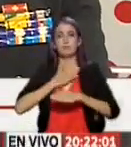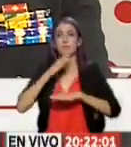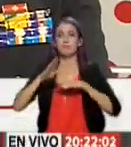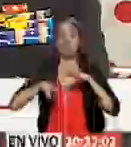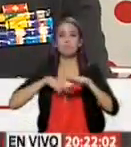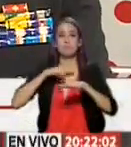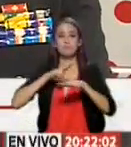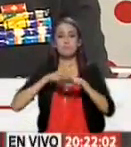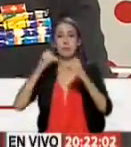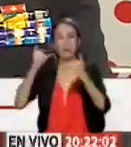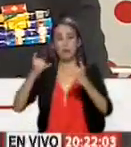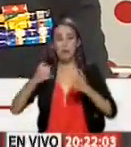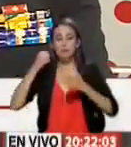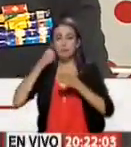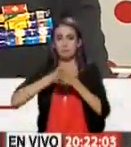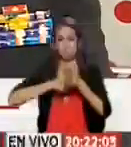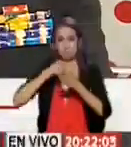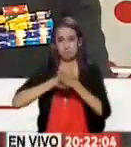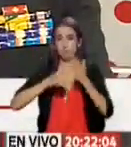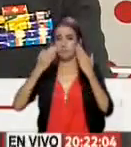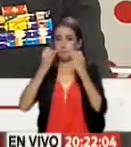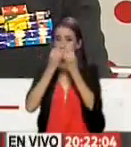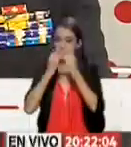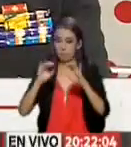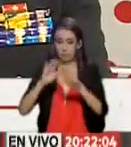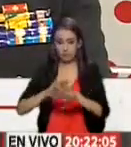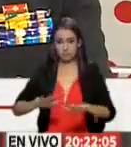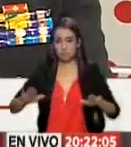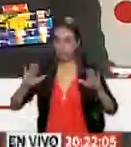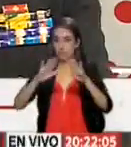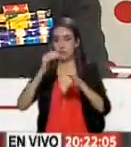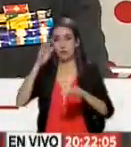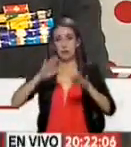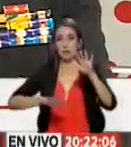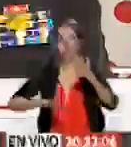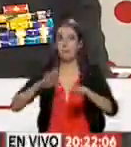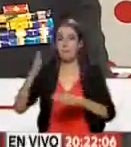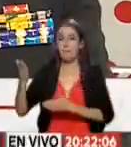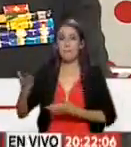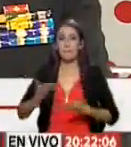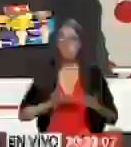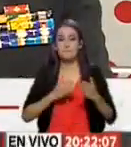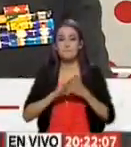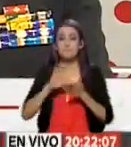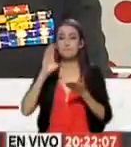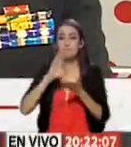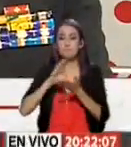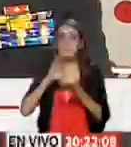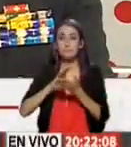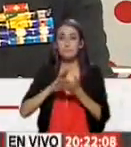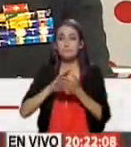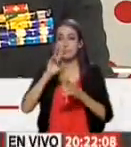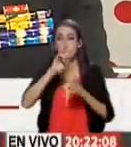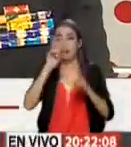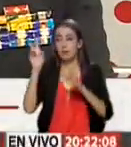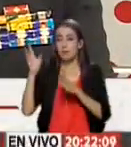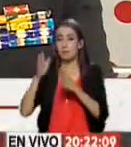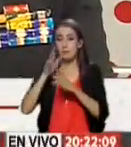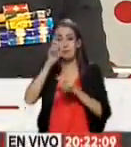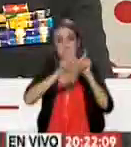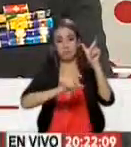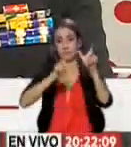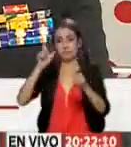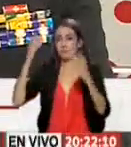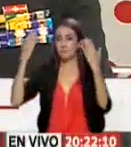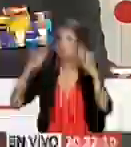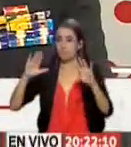es luchar por los objetivos individuales de una familia, de nuestro país, de nuestra ciudad, de nuestros vecinos, alcanzado